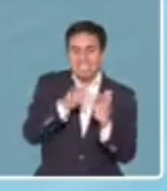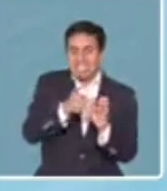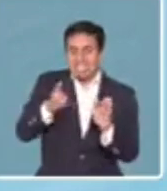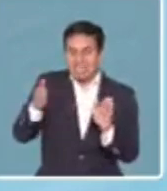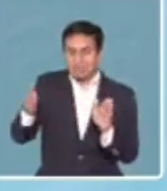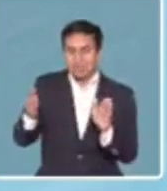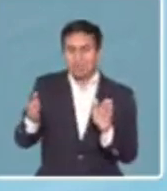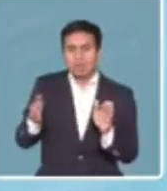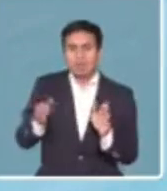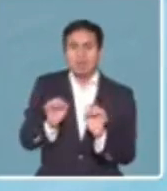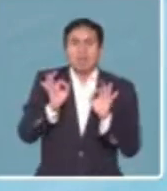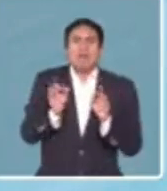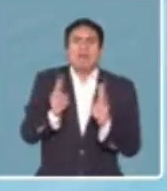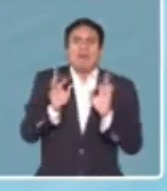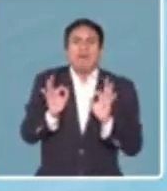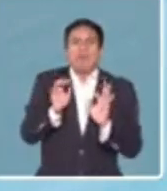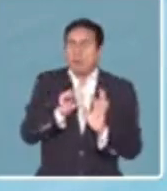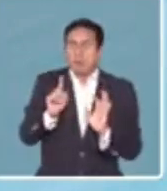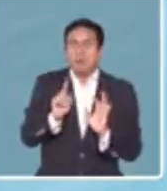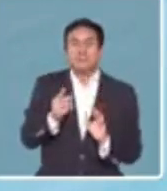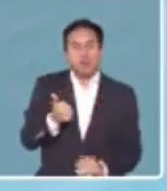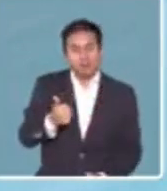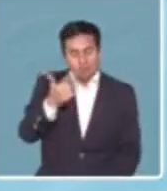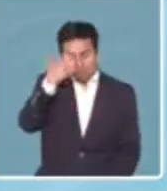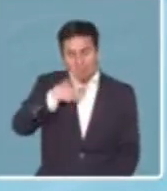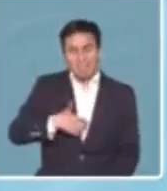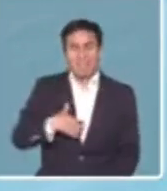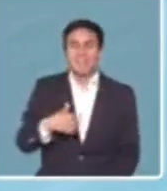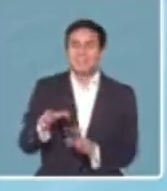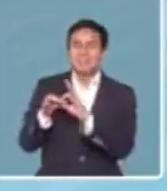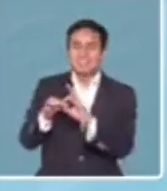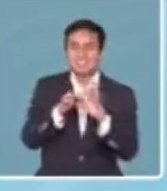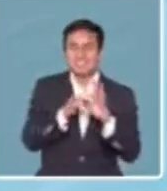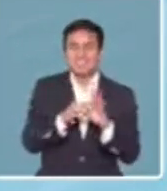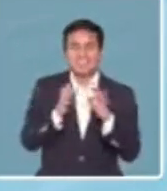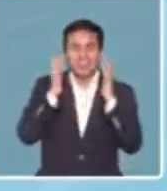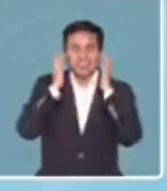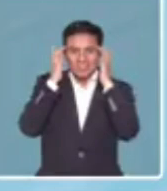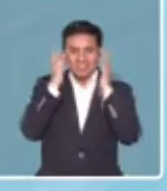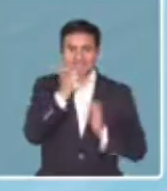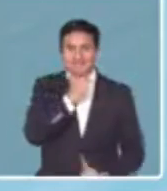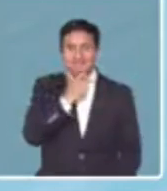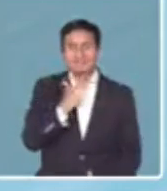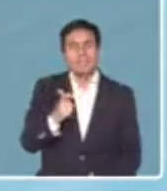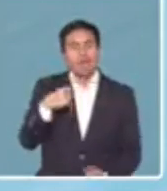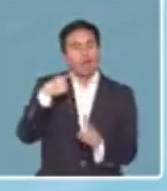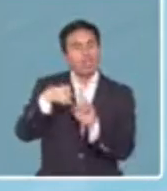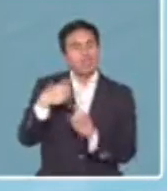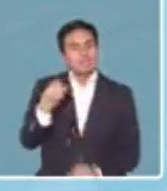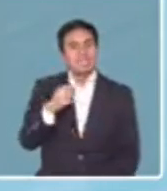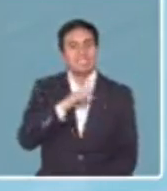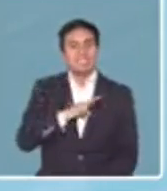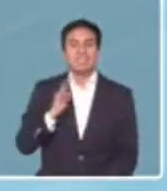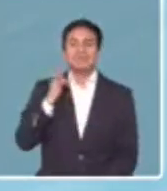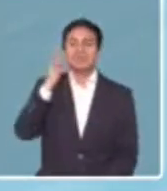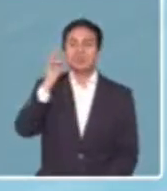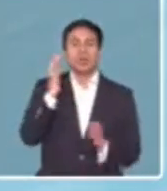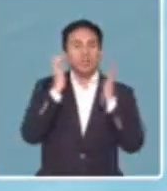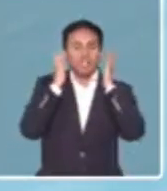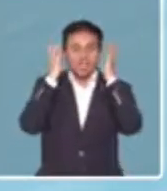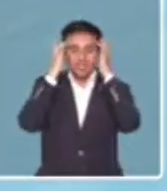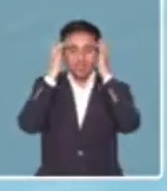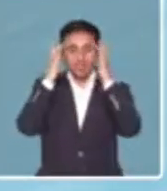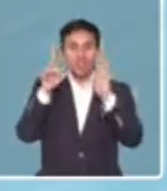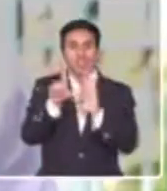periódica, no es un evento excepcional. Estoy bien, muchas gracias. Estoy contento, estoy optimista por Chile y su futuro y estoy contento porque